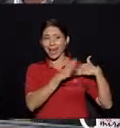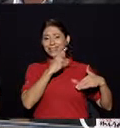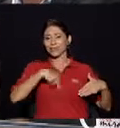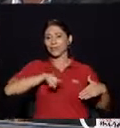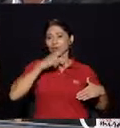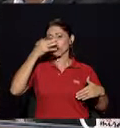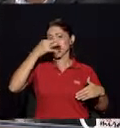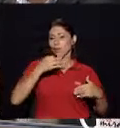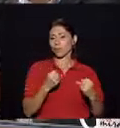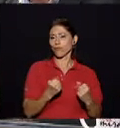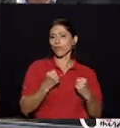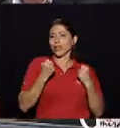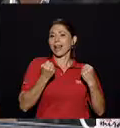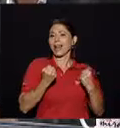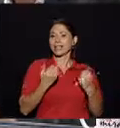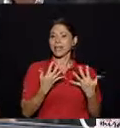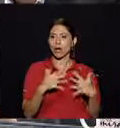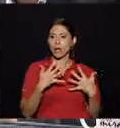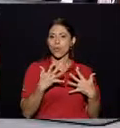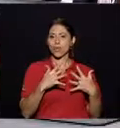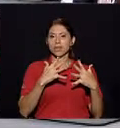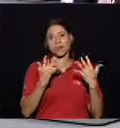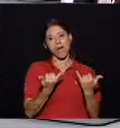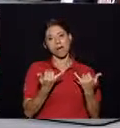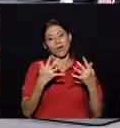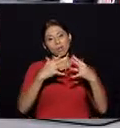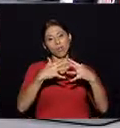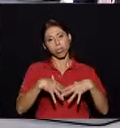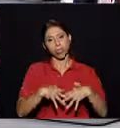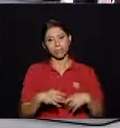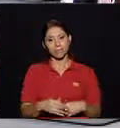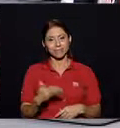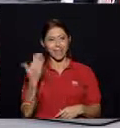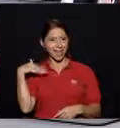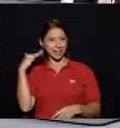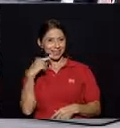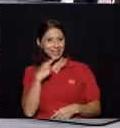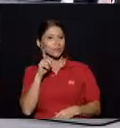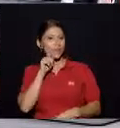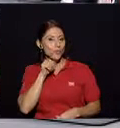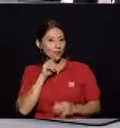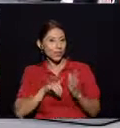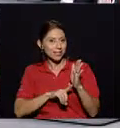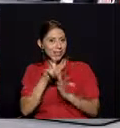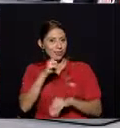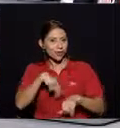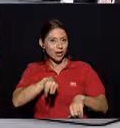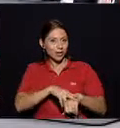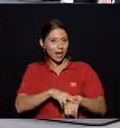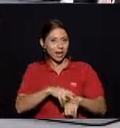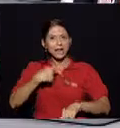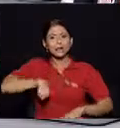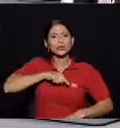fortaleza que creíamos de nosotros mismos. Hace 2 años lo mencionábamos como uno de los mitos del desarrollo nacional, que